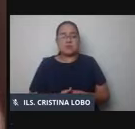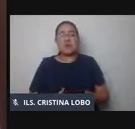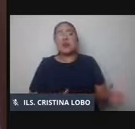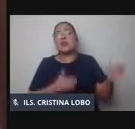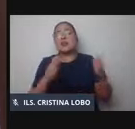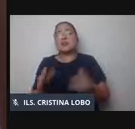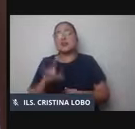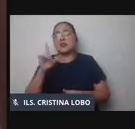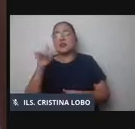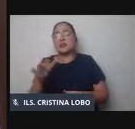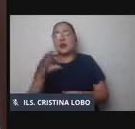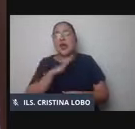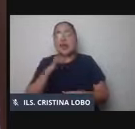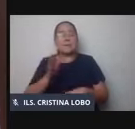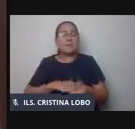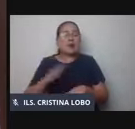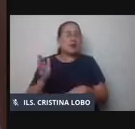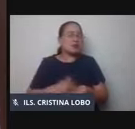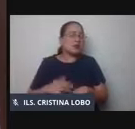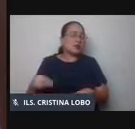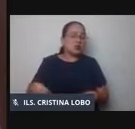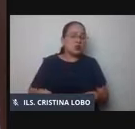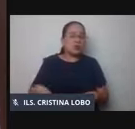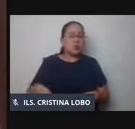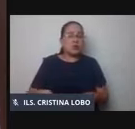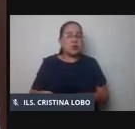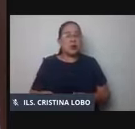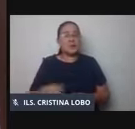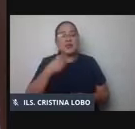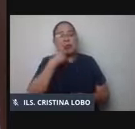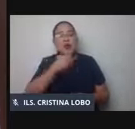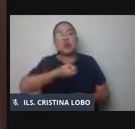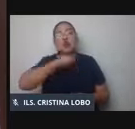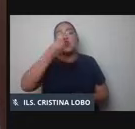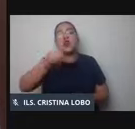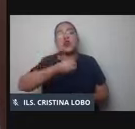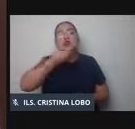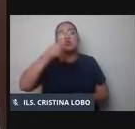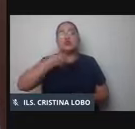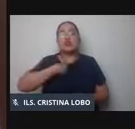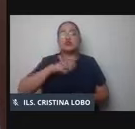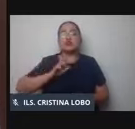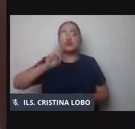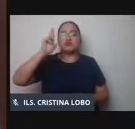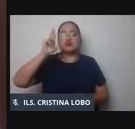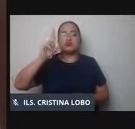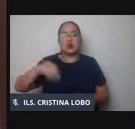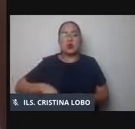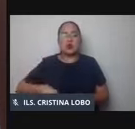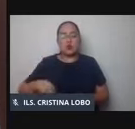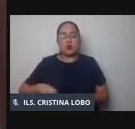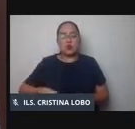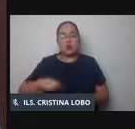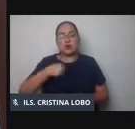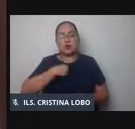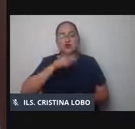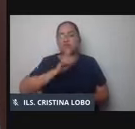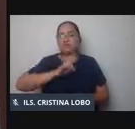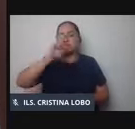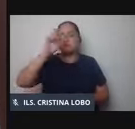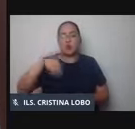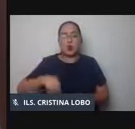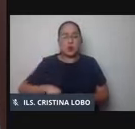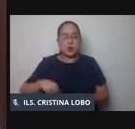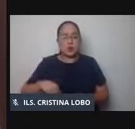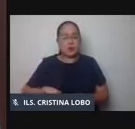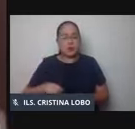por allí se oye la frase de por mi culpa, por mi culpa, por mi grande culpa, ¿no? Y